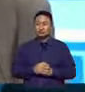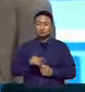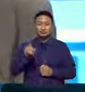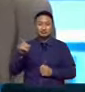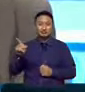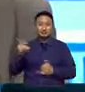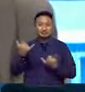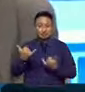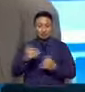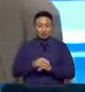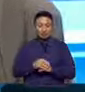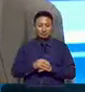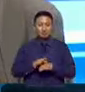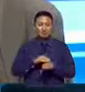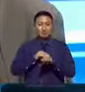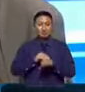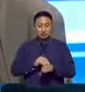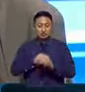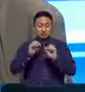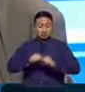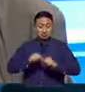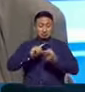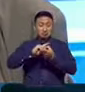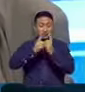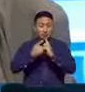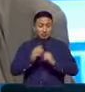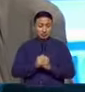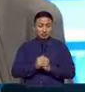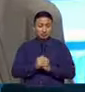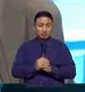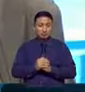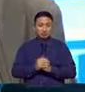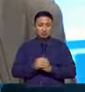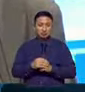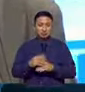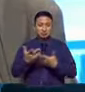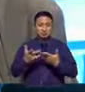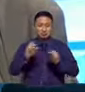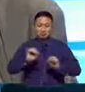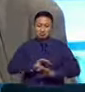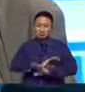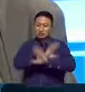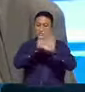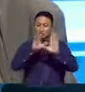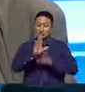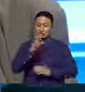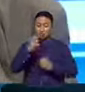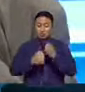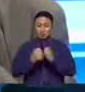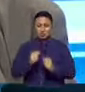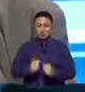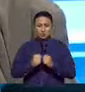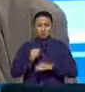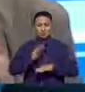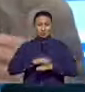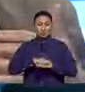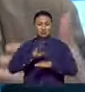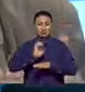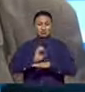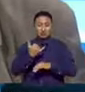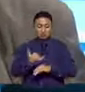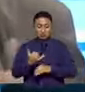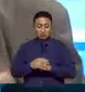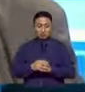que va a empujar si es que cambios puede hacerse a ese nivel. Pero está claro que es un conflicto muy fuerte porque el Ecuador ha vivido